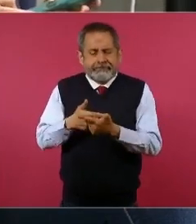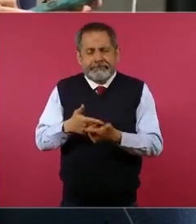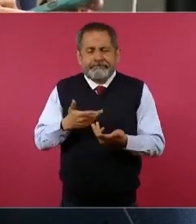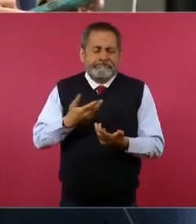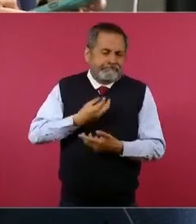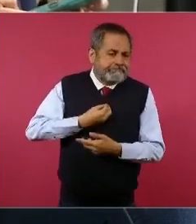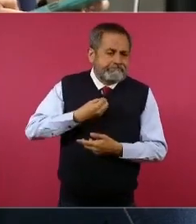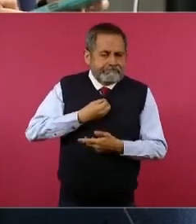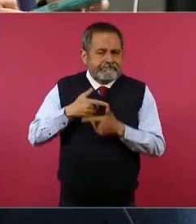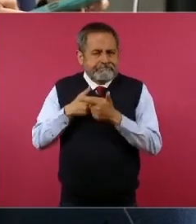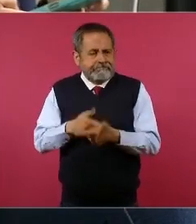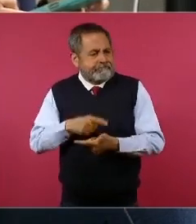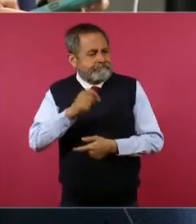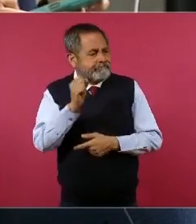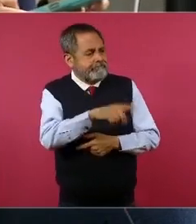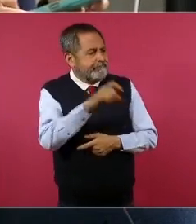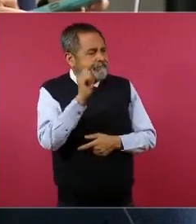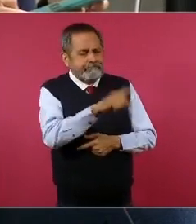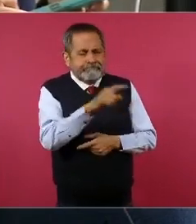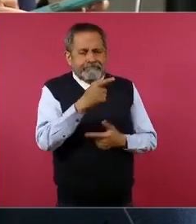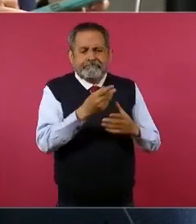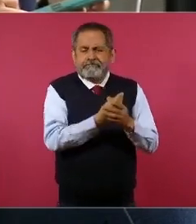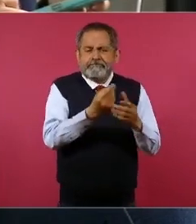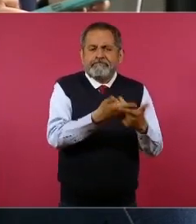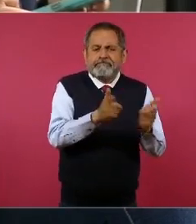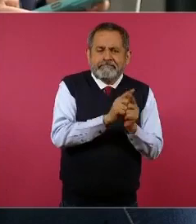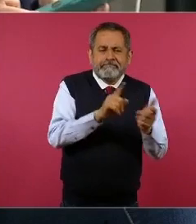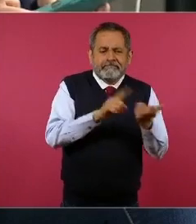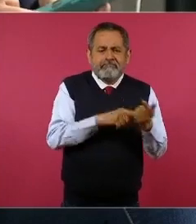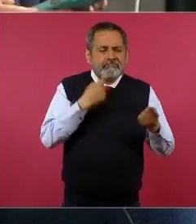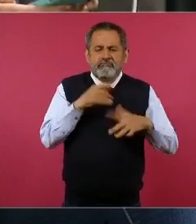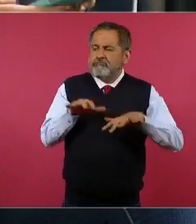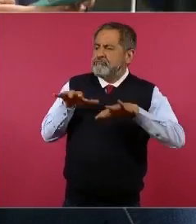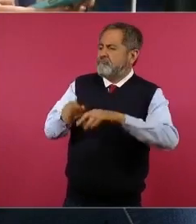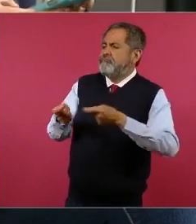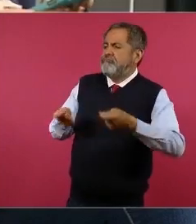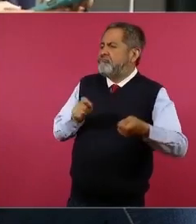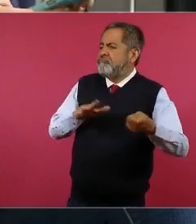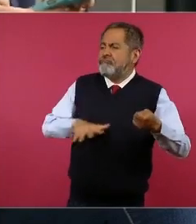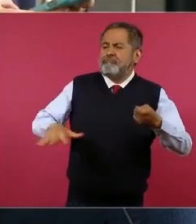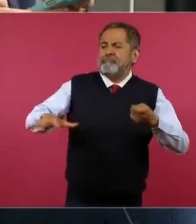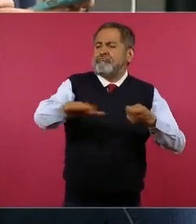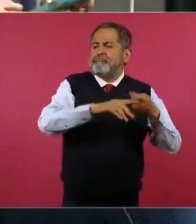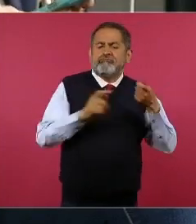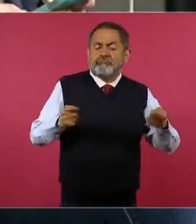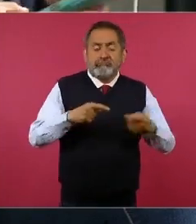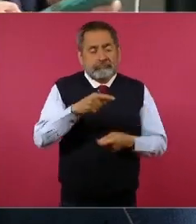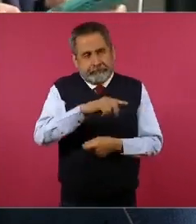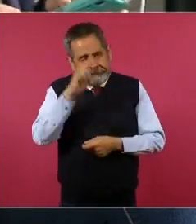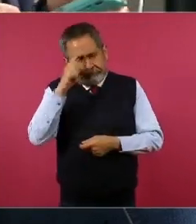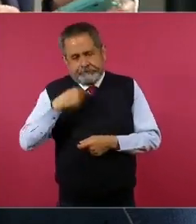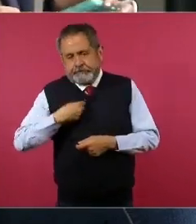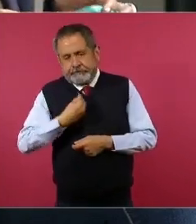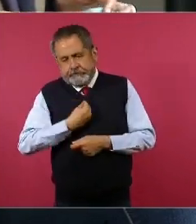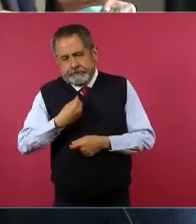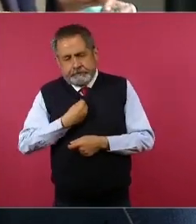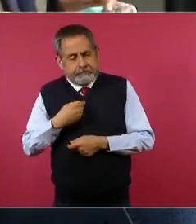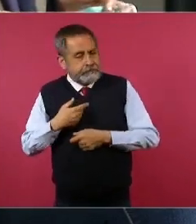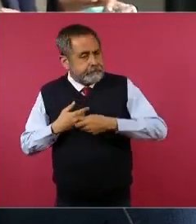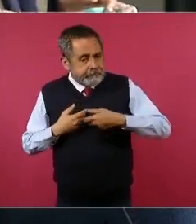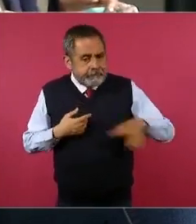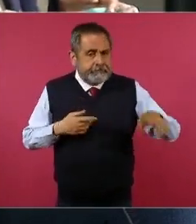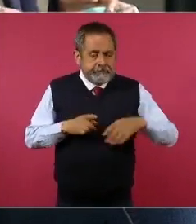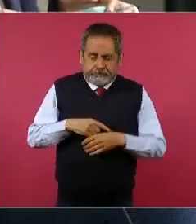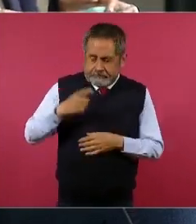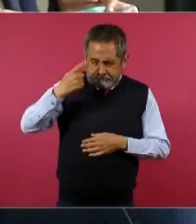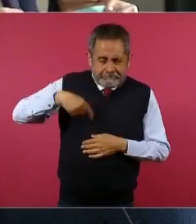vidas a la misma clase política que históricamente tenía secuestrada a la gran mayoría de los mexicanos. La impotencia y la apatía en ese